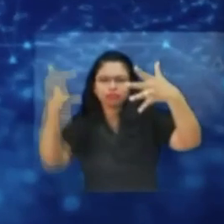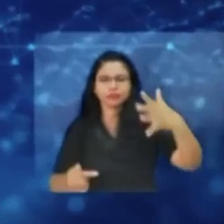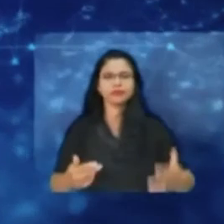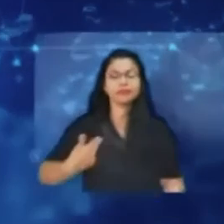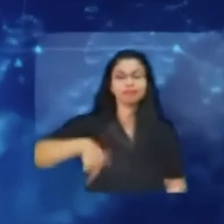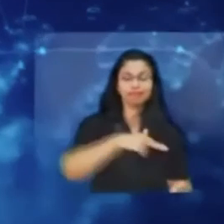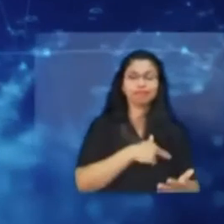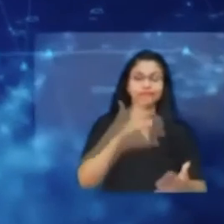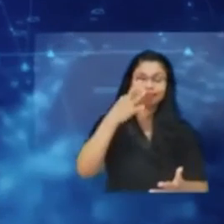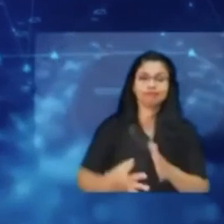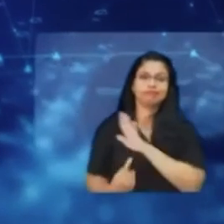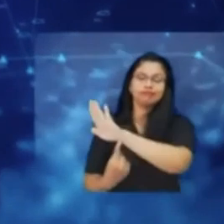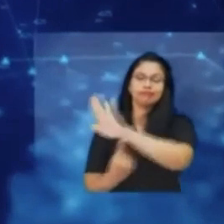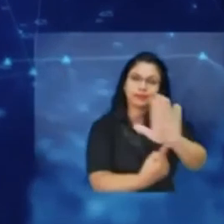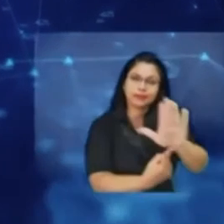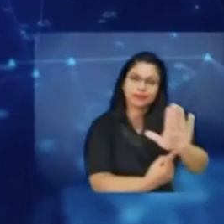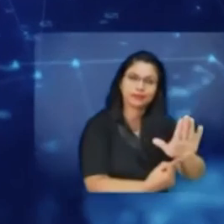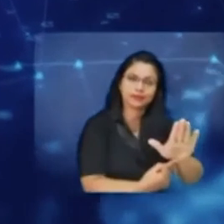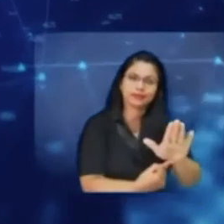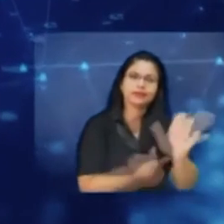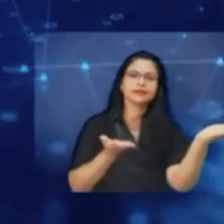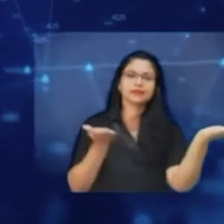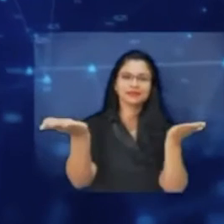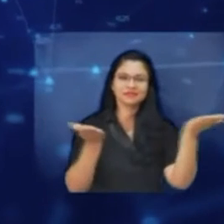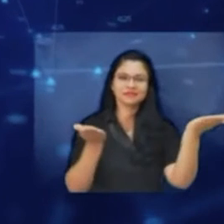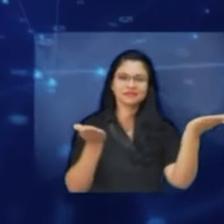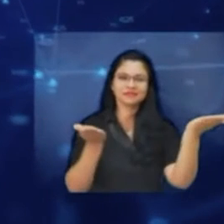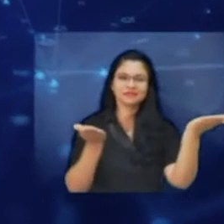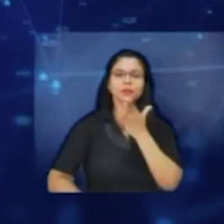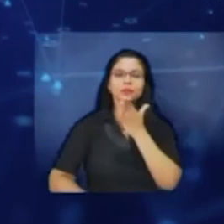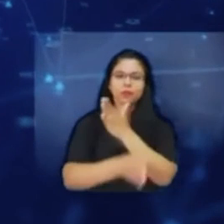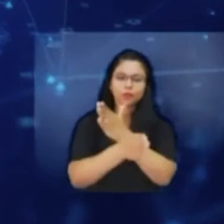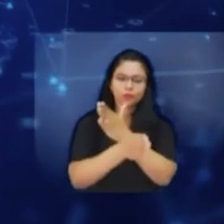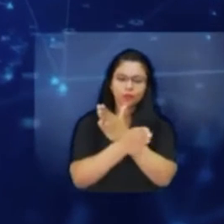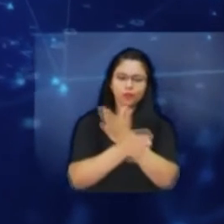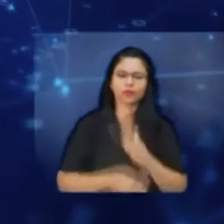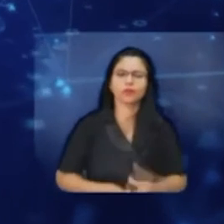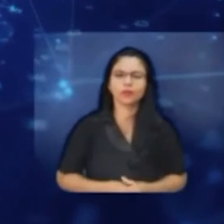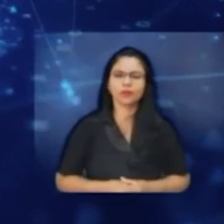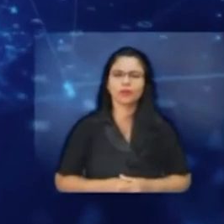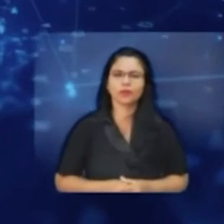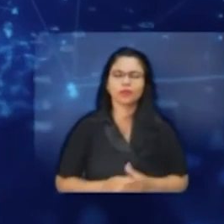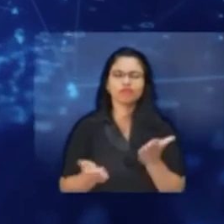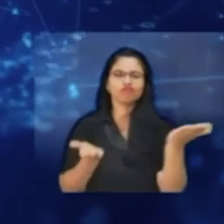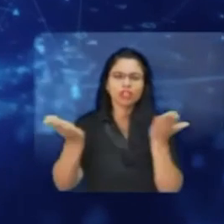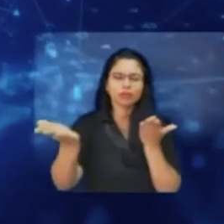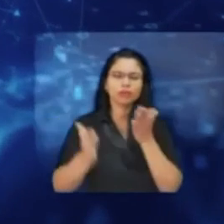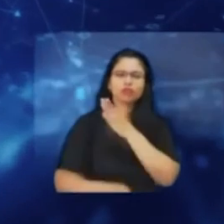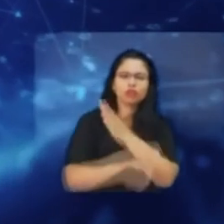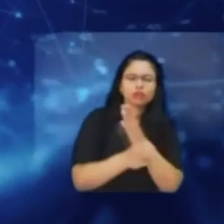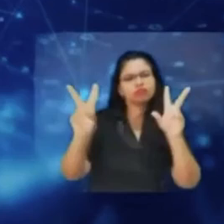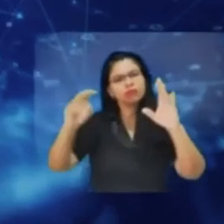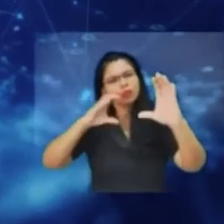Quisiéramos que nuestros servicios, además de seguir teniendo ese democratizador que han tenido las comunicaciones